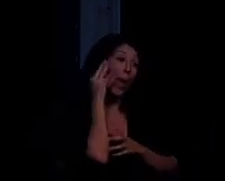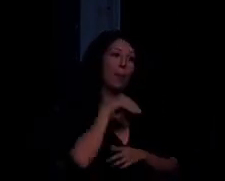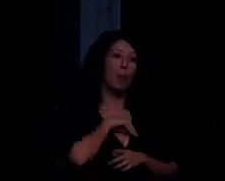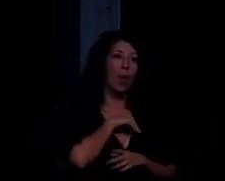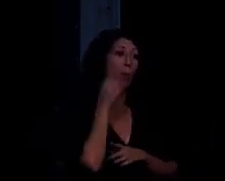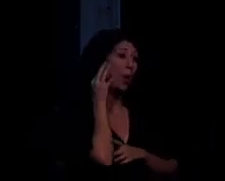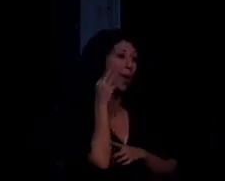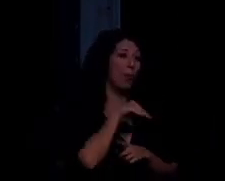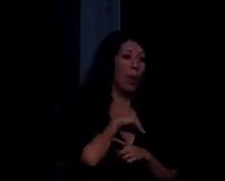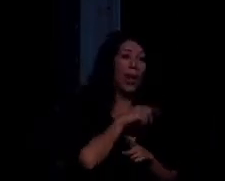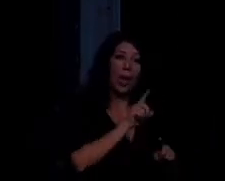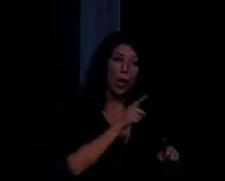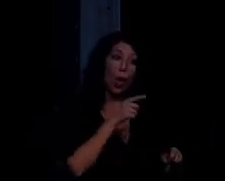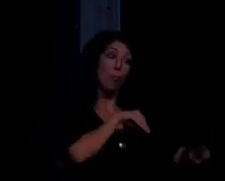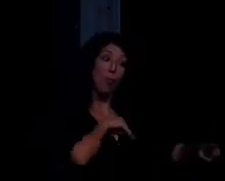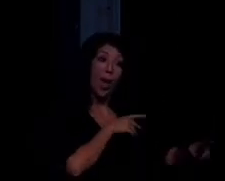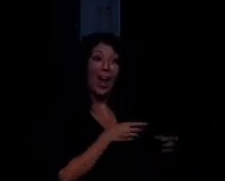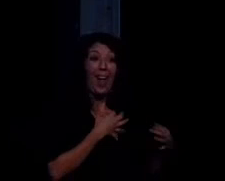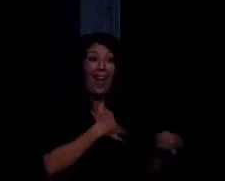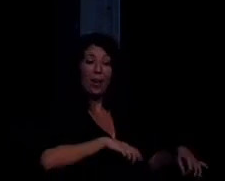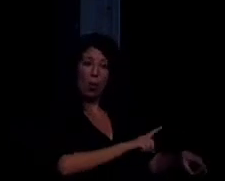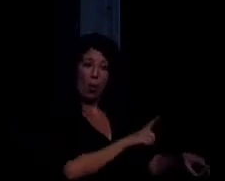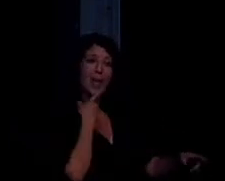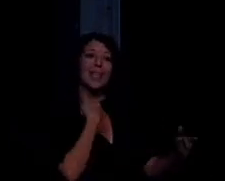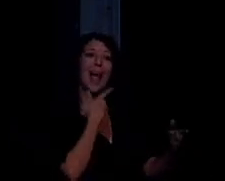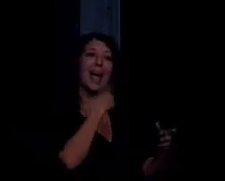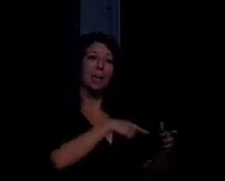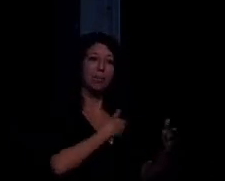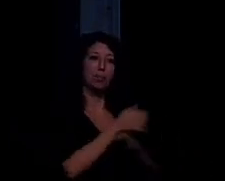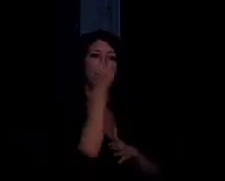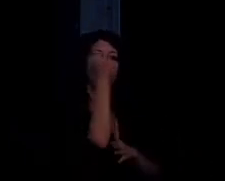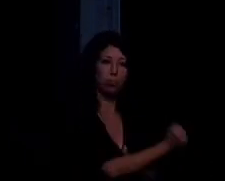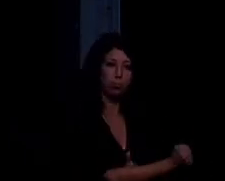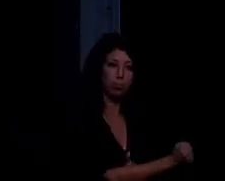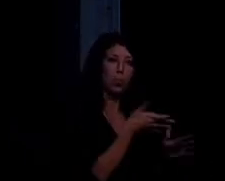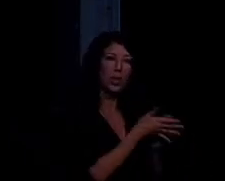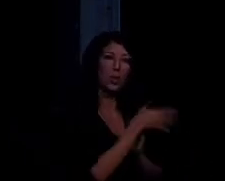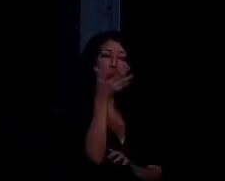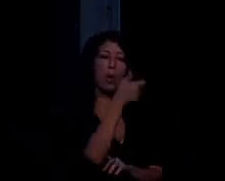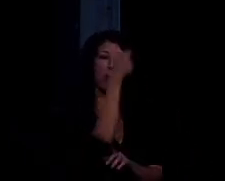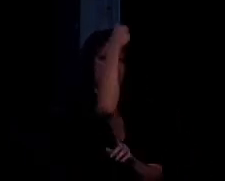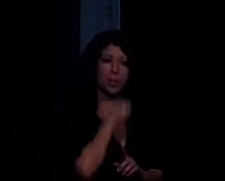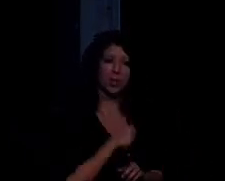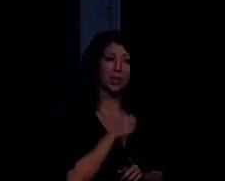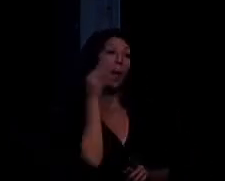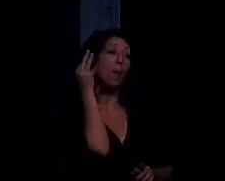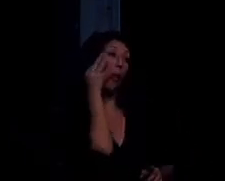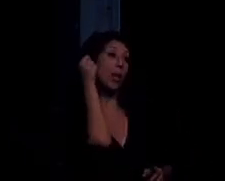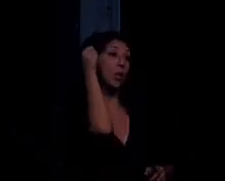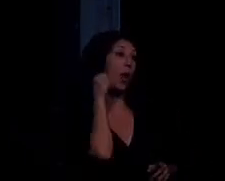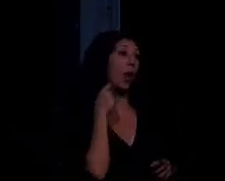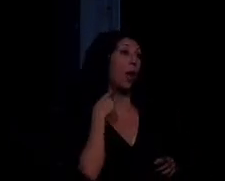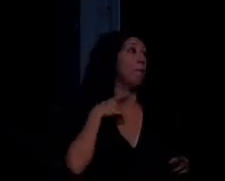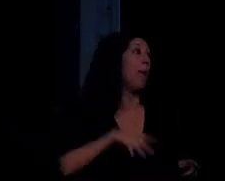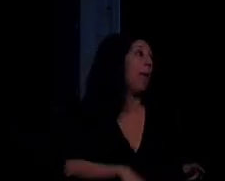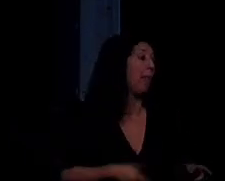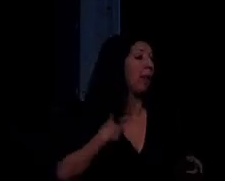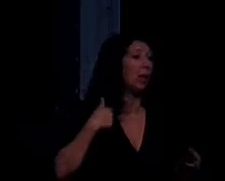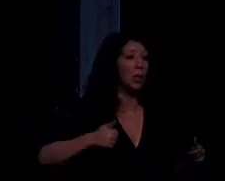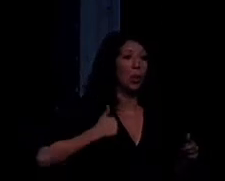una mujer es asesinada por violencia machista y tenemos que verbalizarlo, ¿no? Las mujeres no perdemos orejas, ¿no? Ya que has